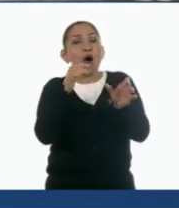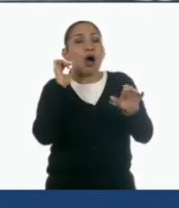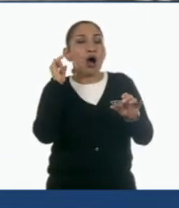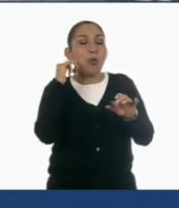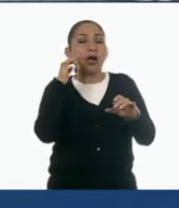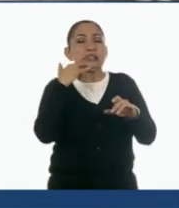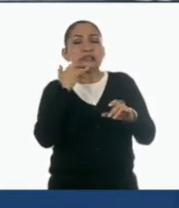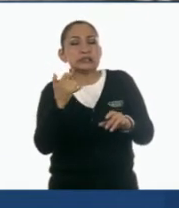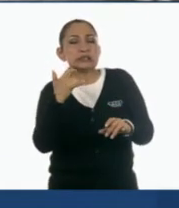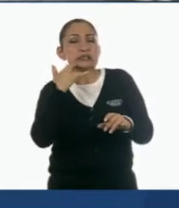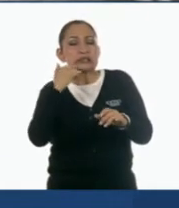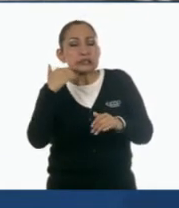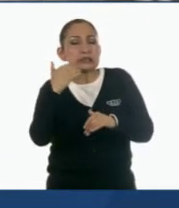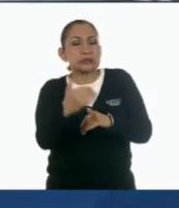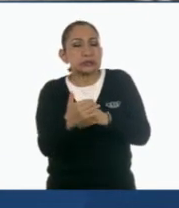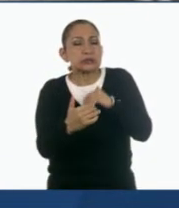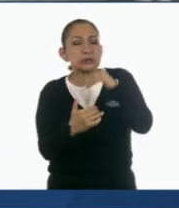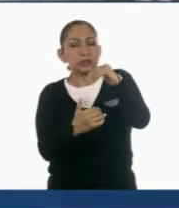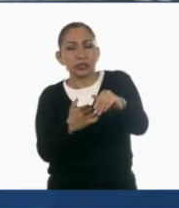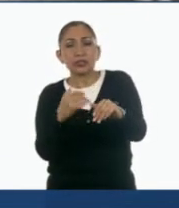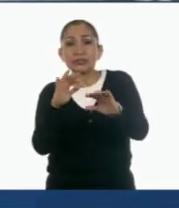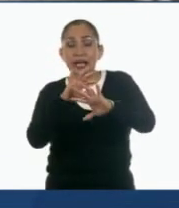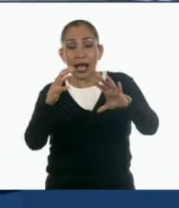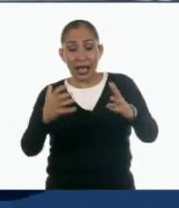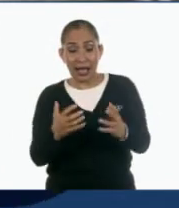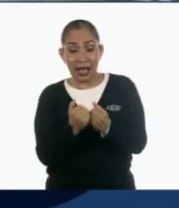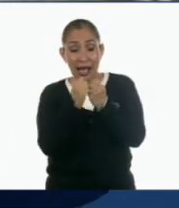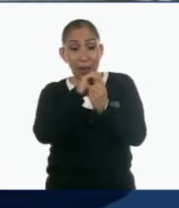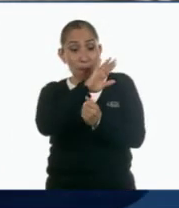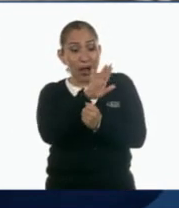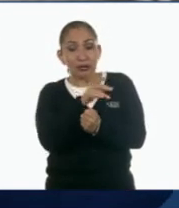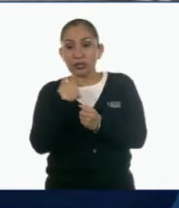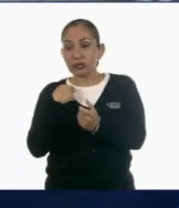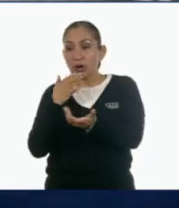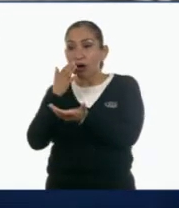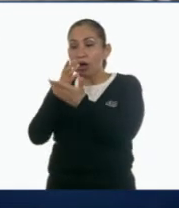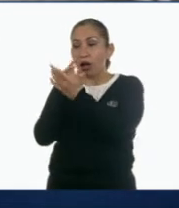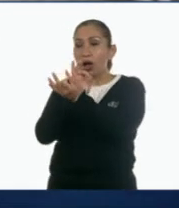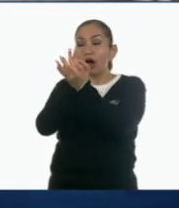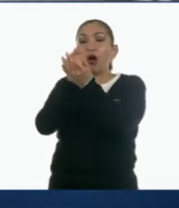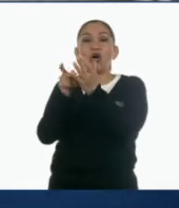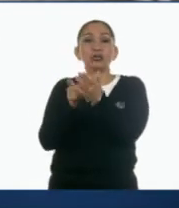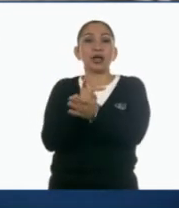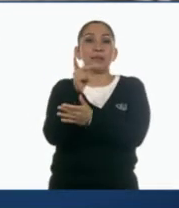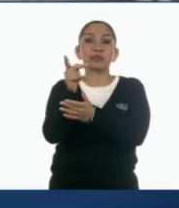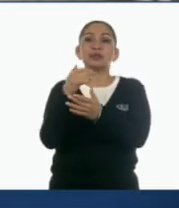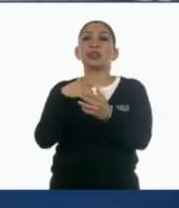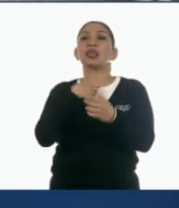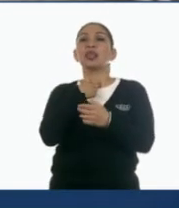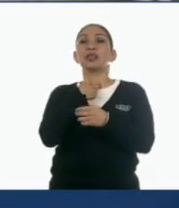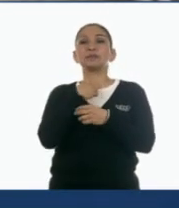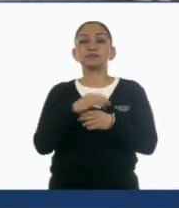de obstáculos en la cual, una vez salvada la muerte, me enfrentaba de nuevo a ella.